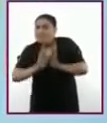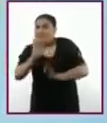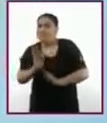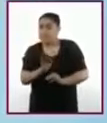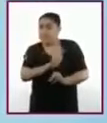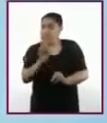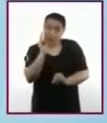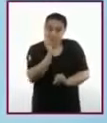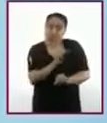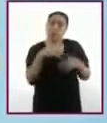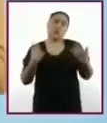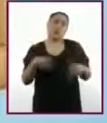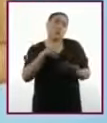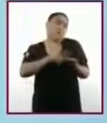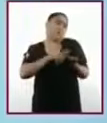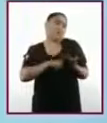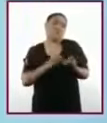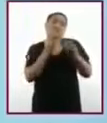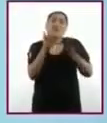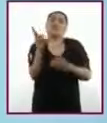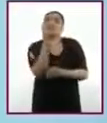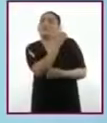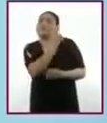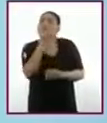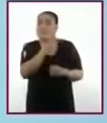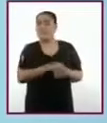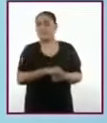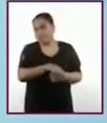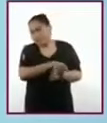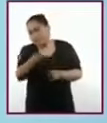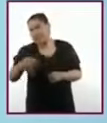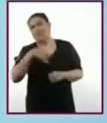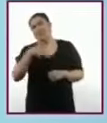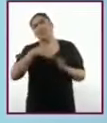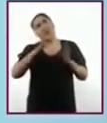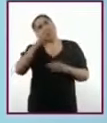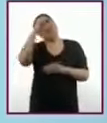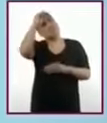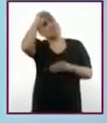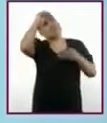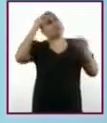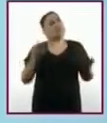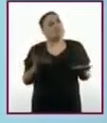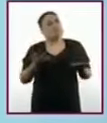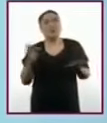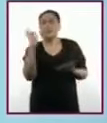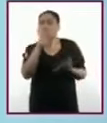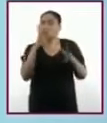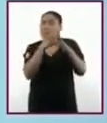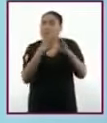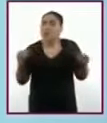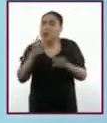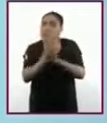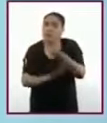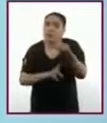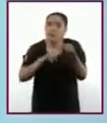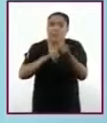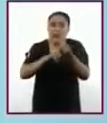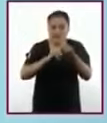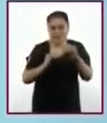un regalo muy valioso. ¿Alguna vez se han puesto a pensar en qué pasaría si se extinguiera un animal en algún